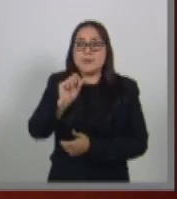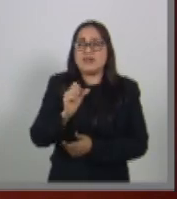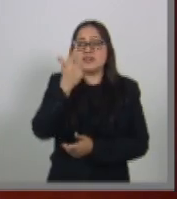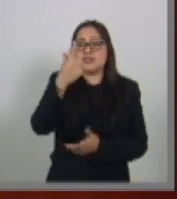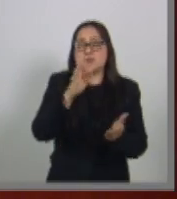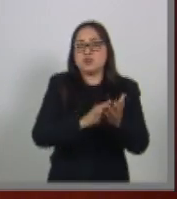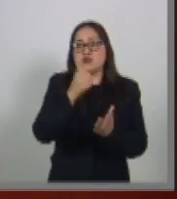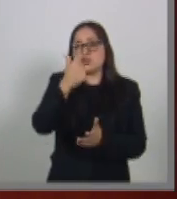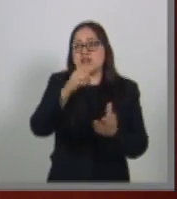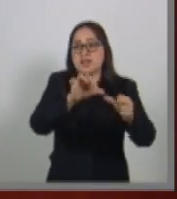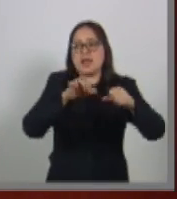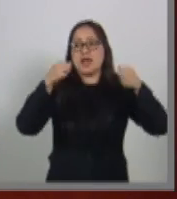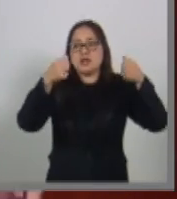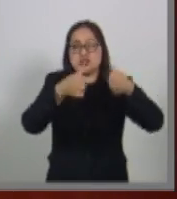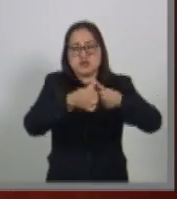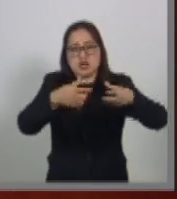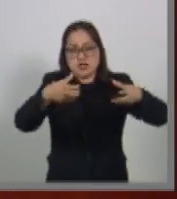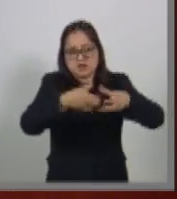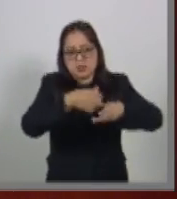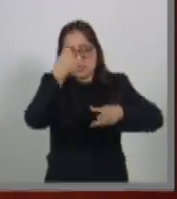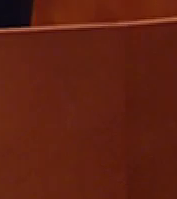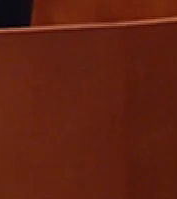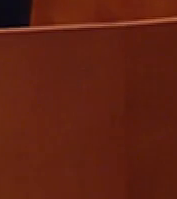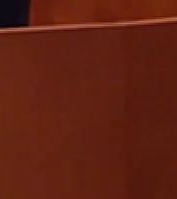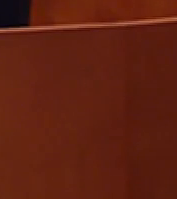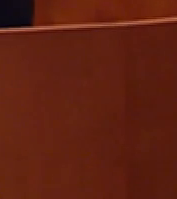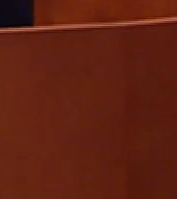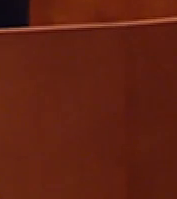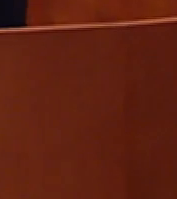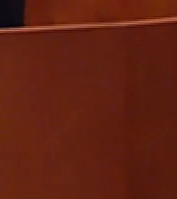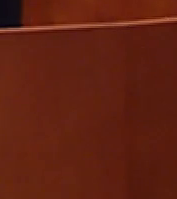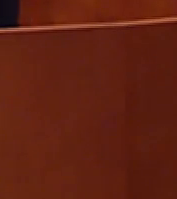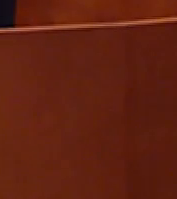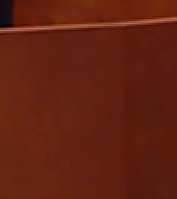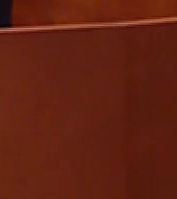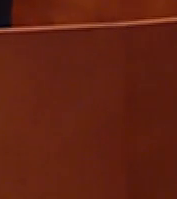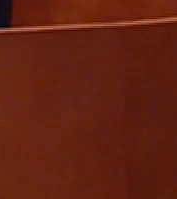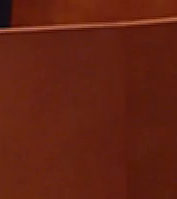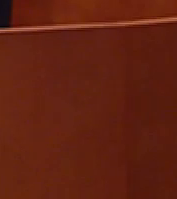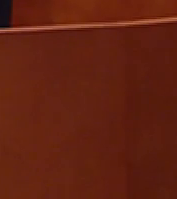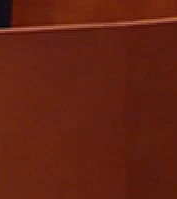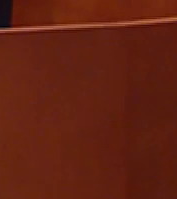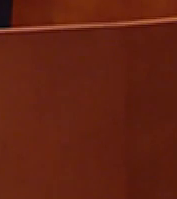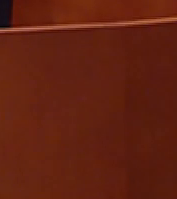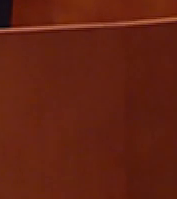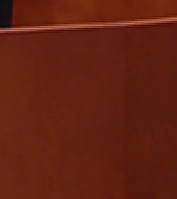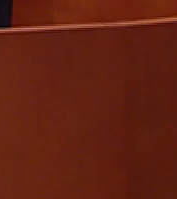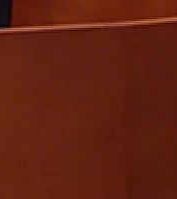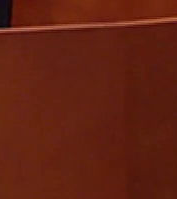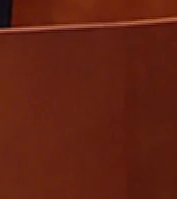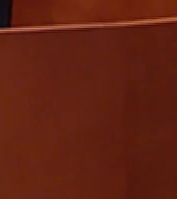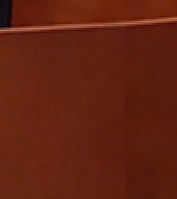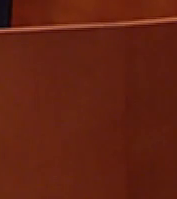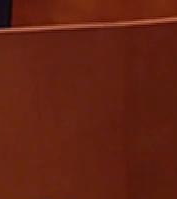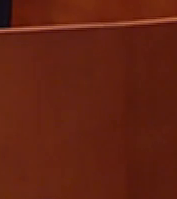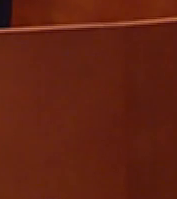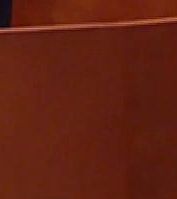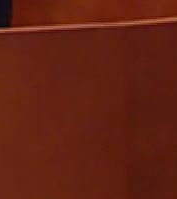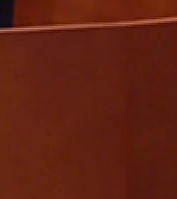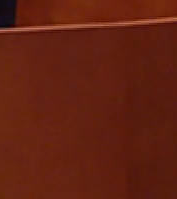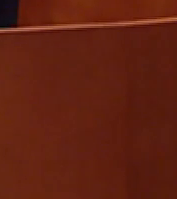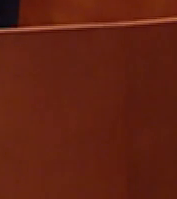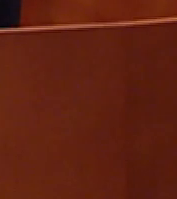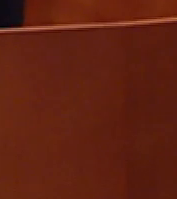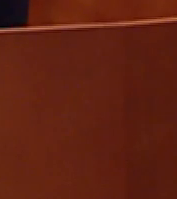27.7 organizaciones de este tipo. A partir de la publicación en el Diario Oficial de la Federación de la Ley Federal